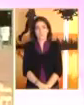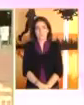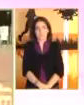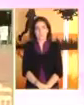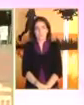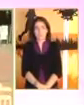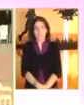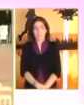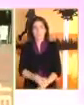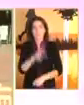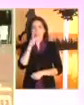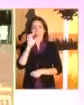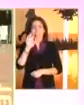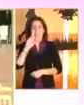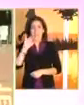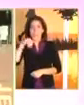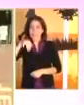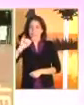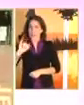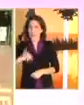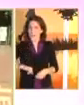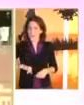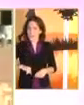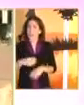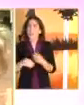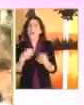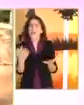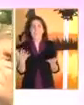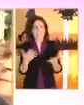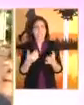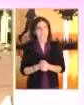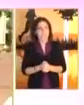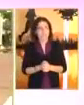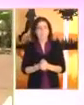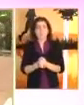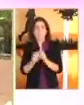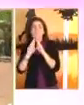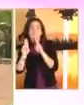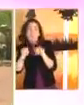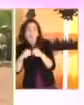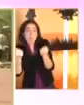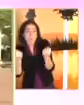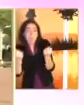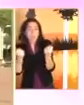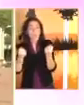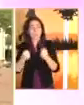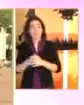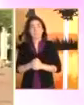Una hernia, ¿qué se hace? Una hernia que se rompe. Se rompe